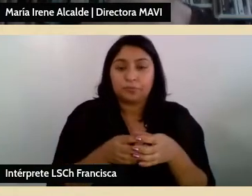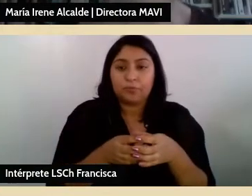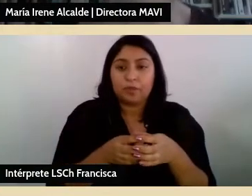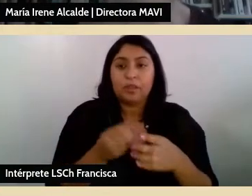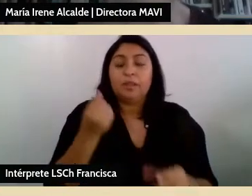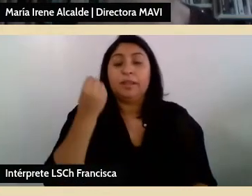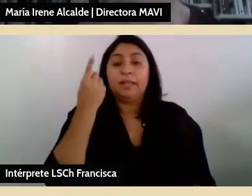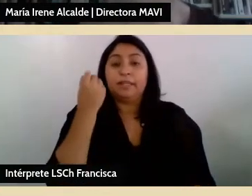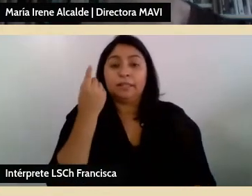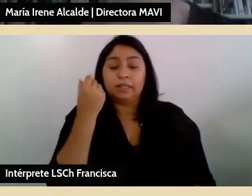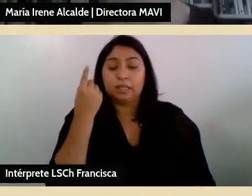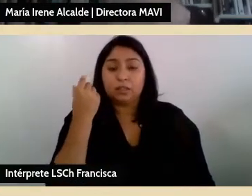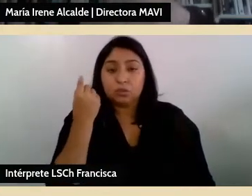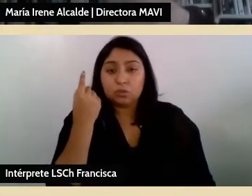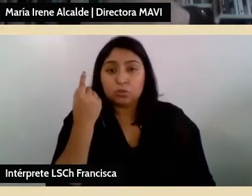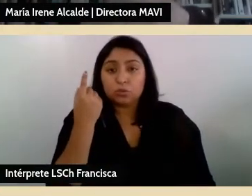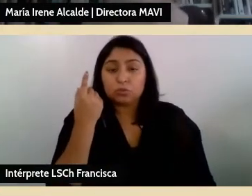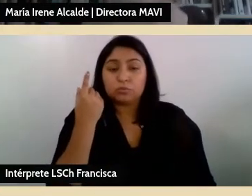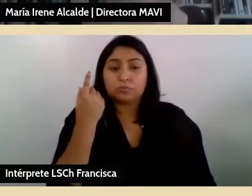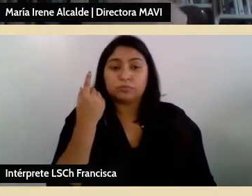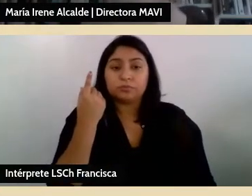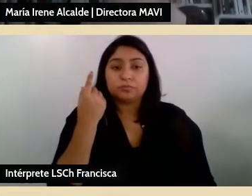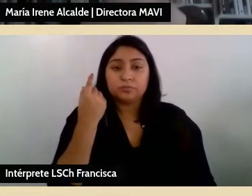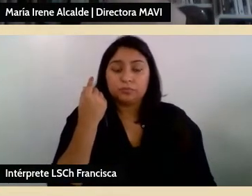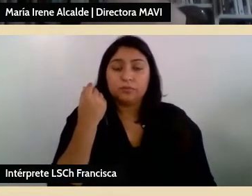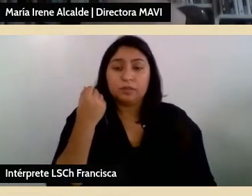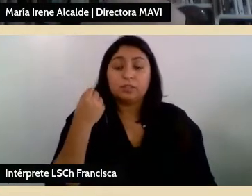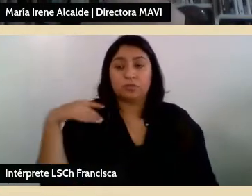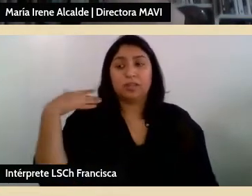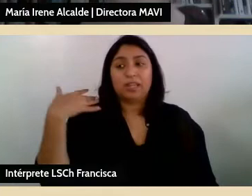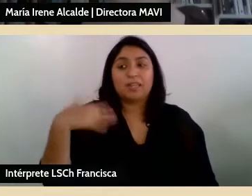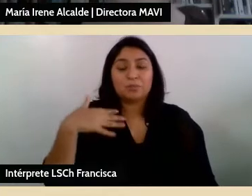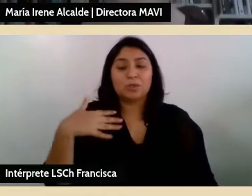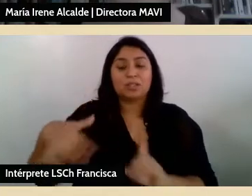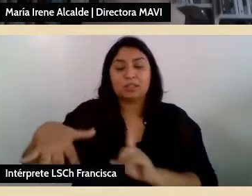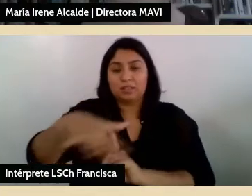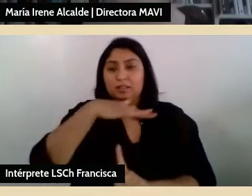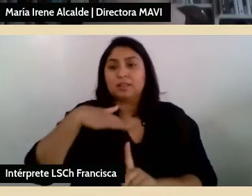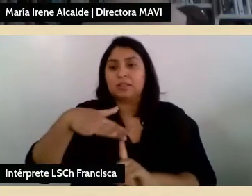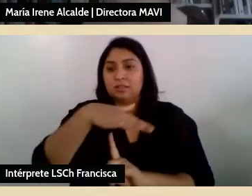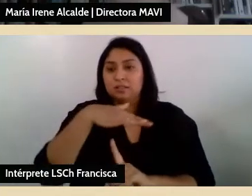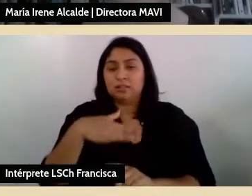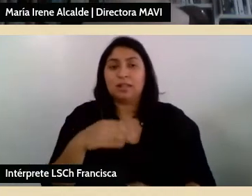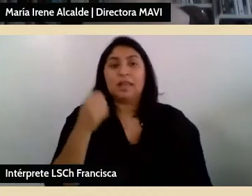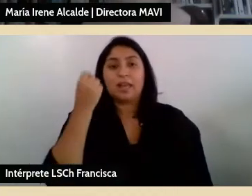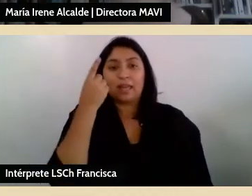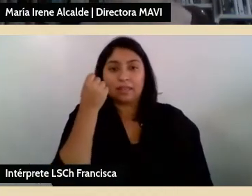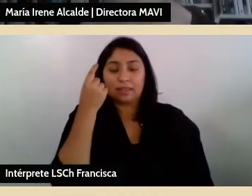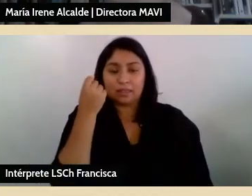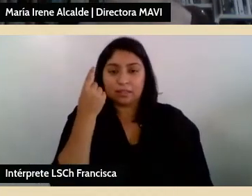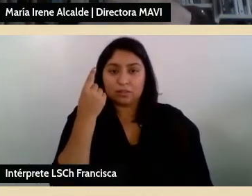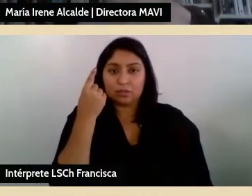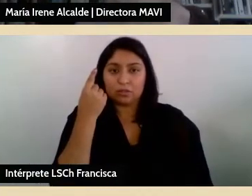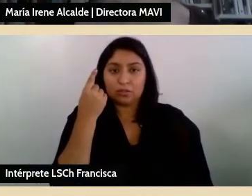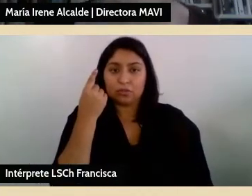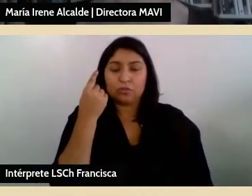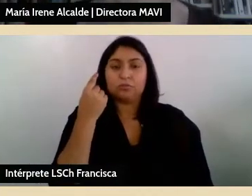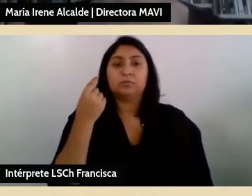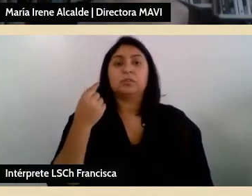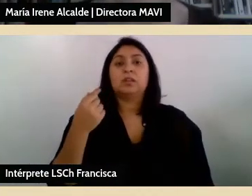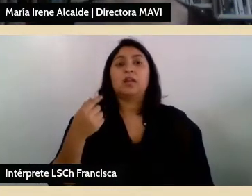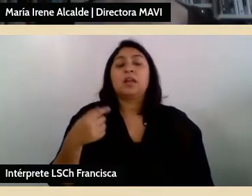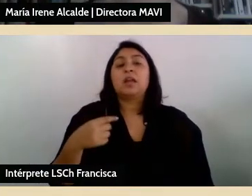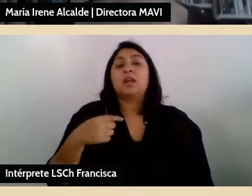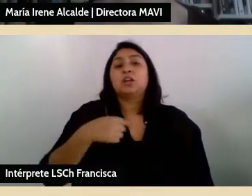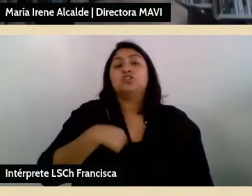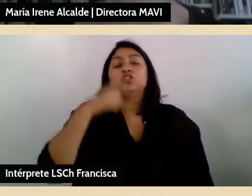entendió, y eso fue lo fantástico, yo diría, de la situación, entendió que tenía que dar lo mejor de sí. Yo creo que no